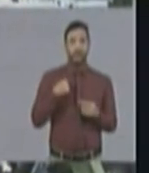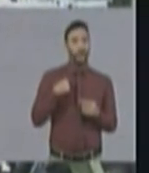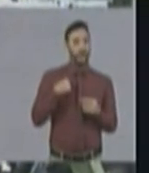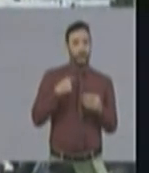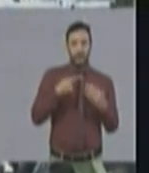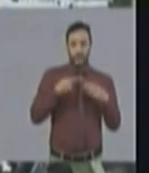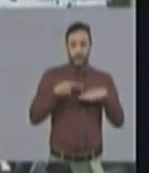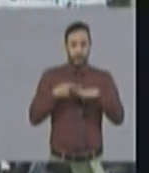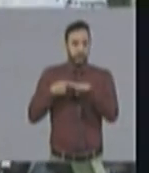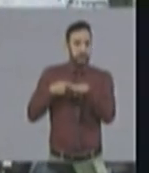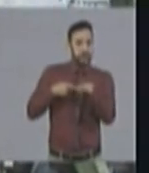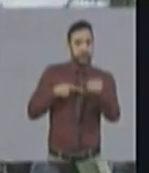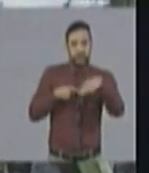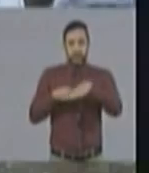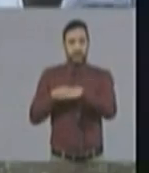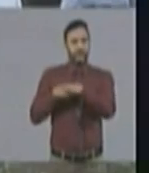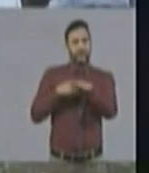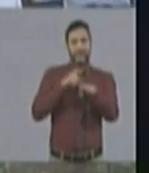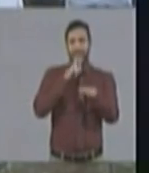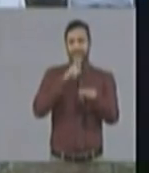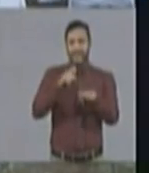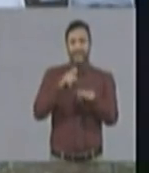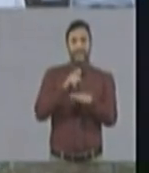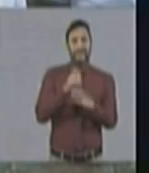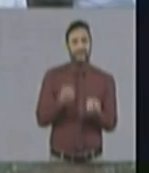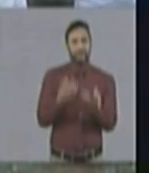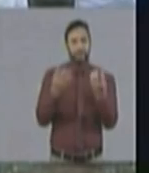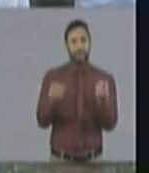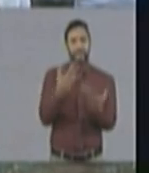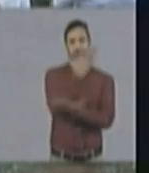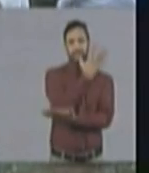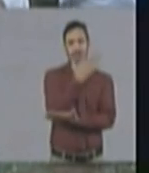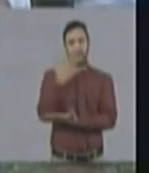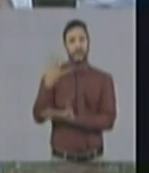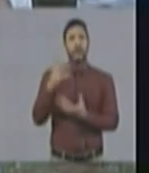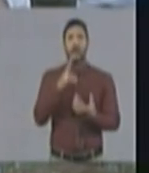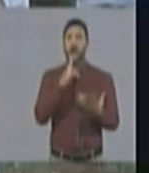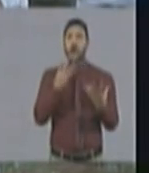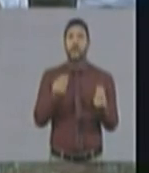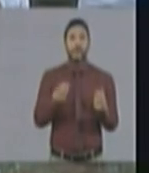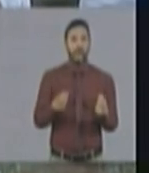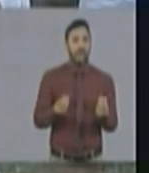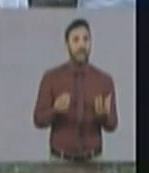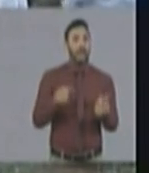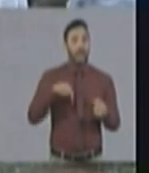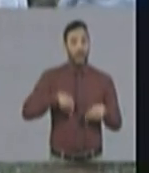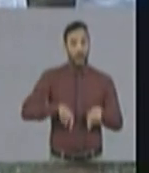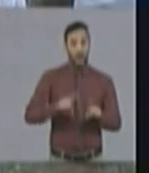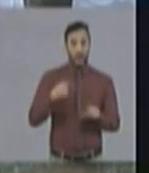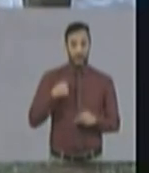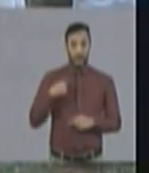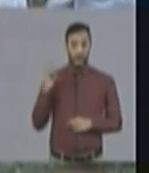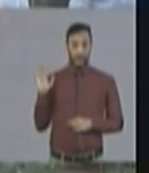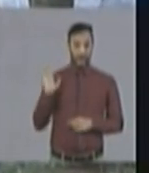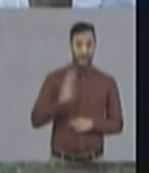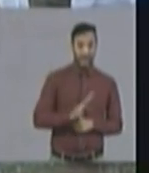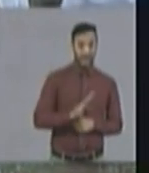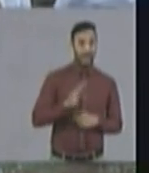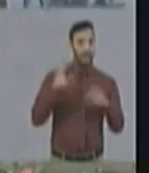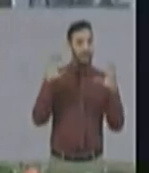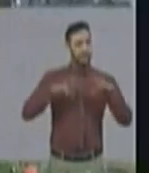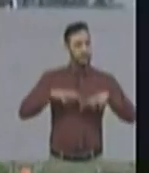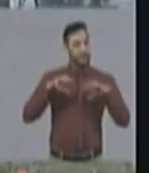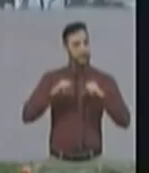lugares donde... Hasta zonas de monte, incluso. Hay exceso de humedad. Y ahora cuando estábamos saliendo hacia acá, había fuerte